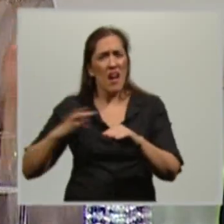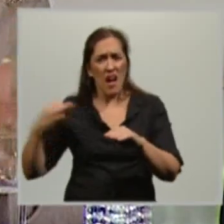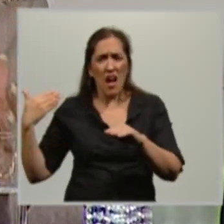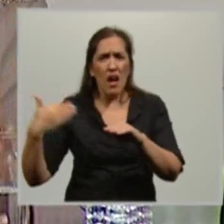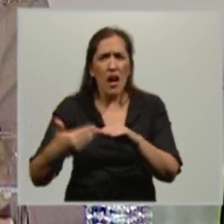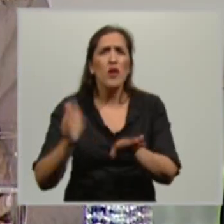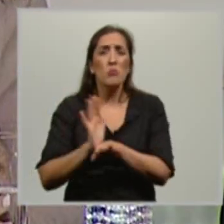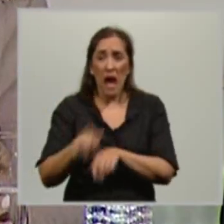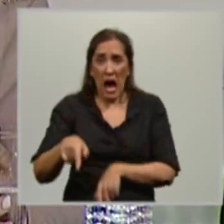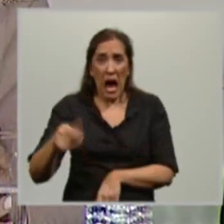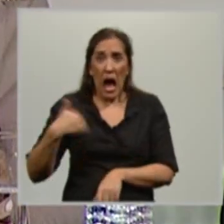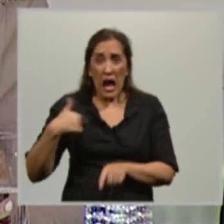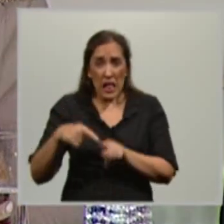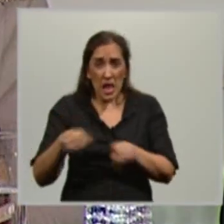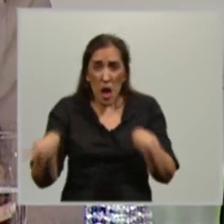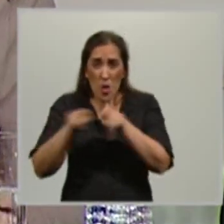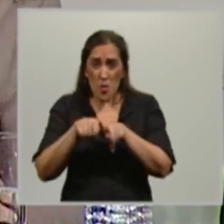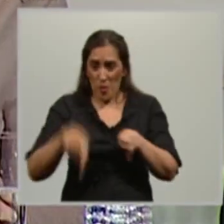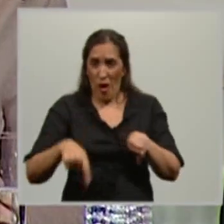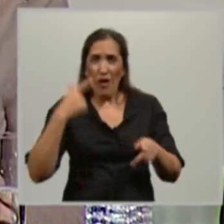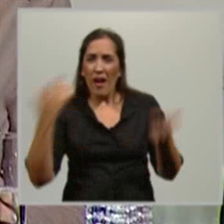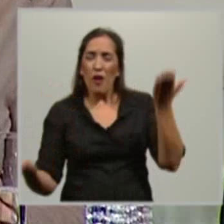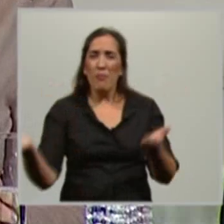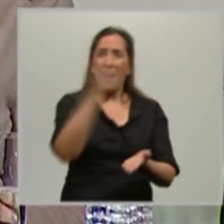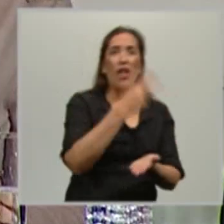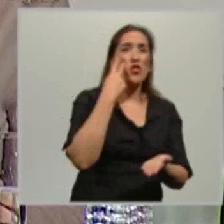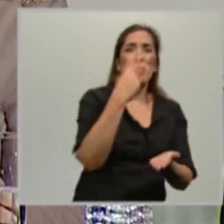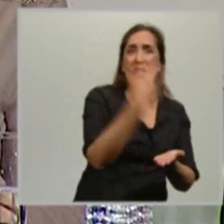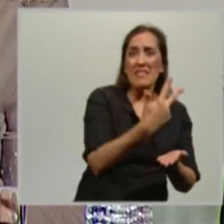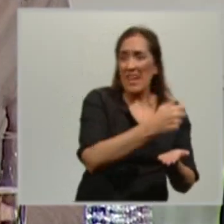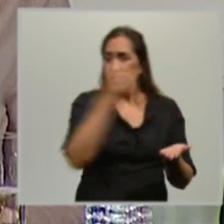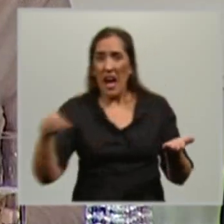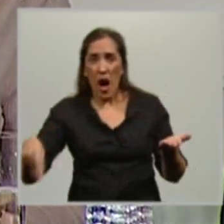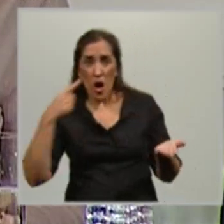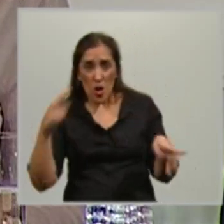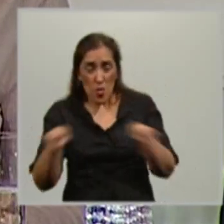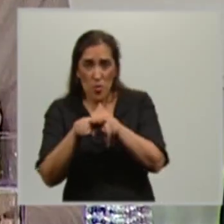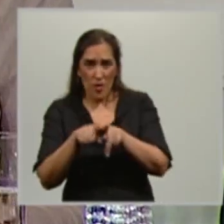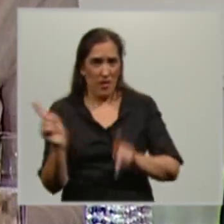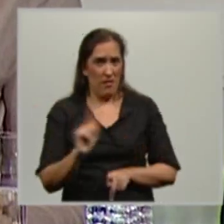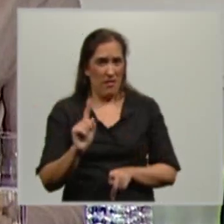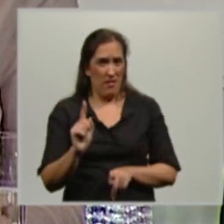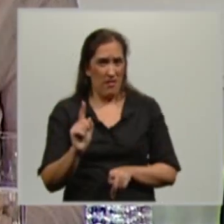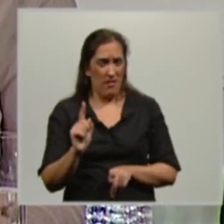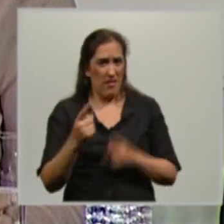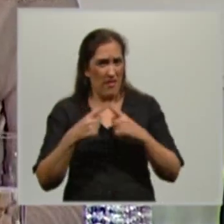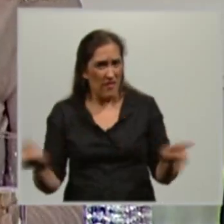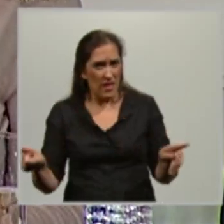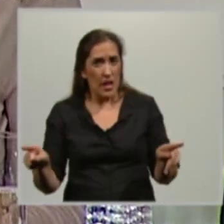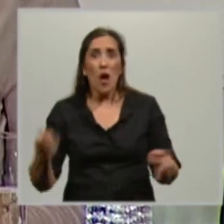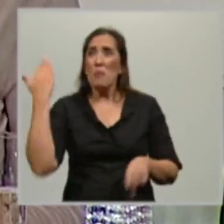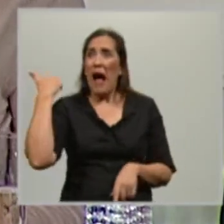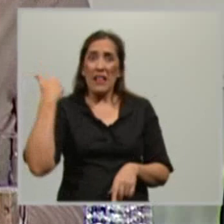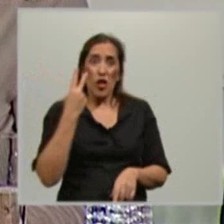la Argentina del año 2003 que recibió Néstor, que siempre decía, esa Argentina que yo recibí en llamas. Y sí, eran